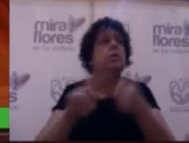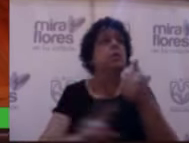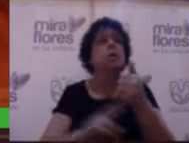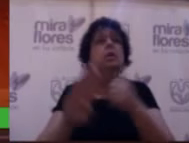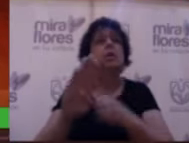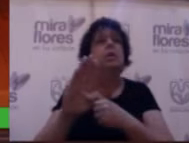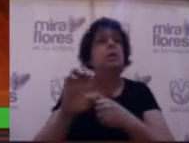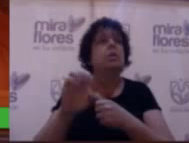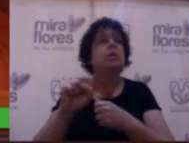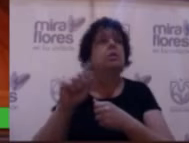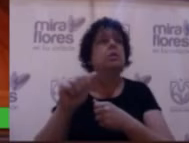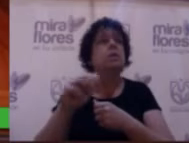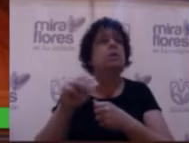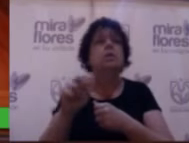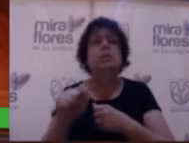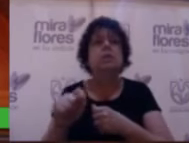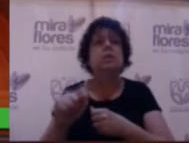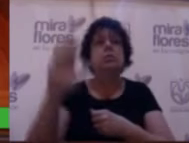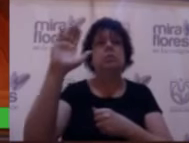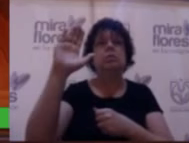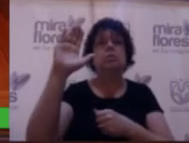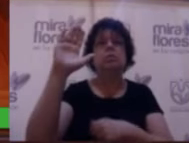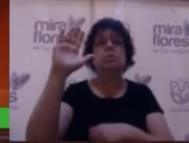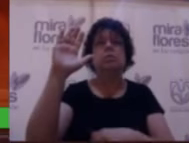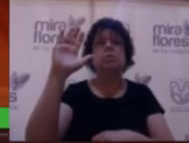Bustamante, si lo hace pesar, lo señal de conformidad.